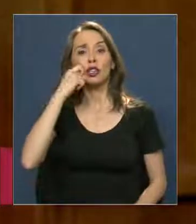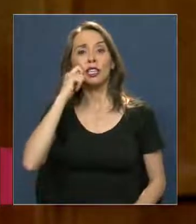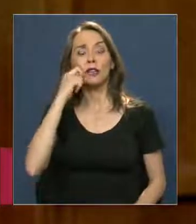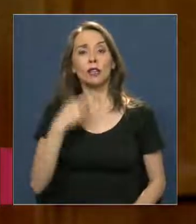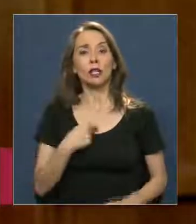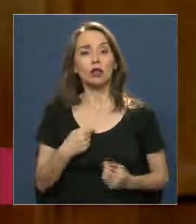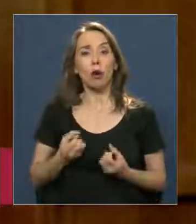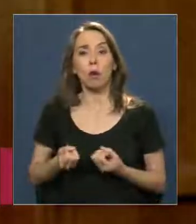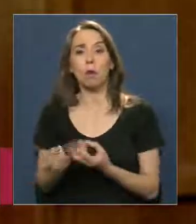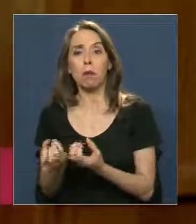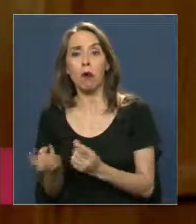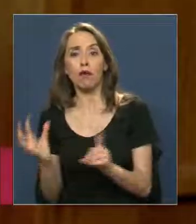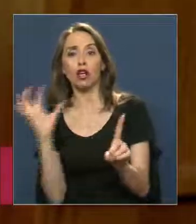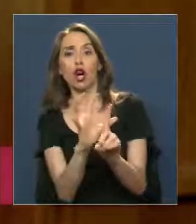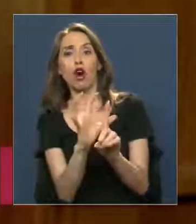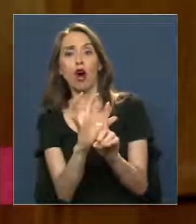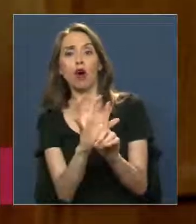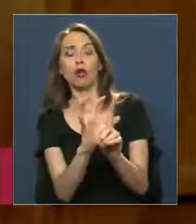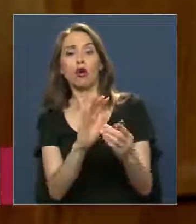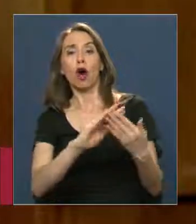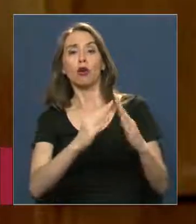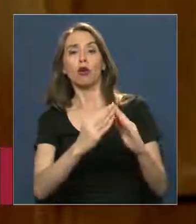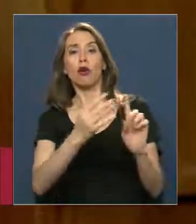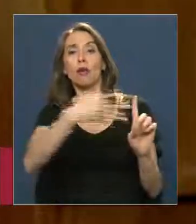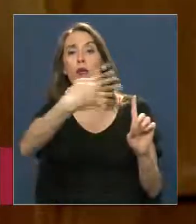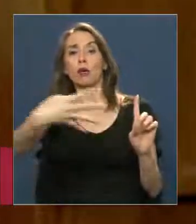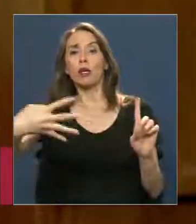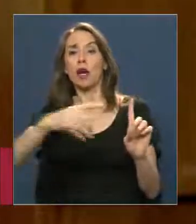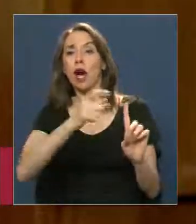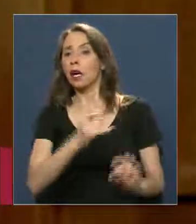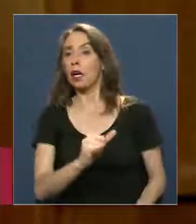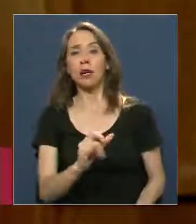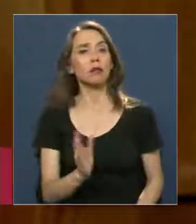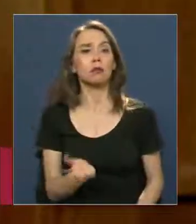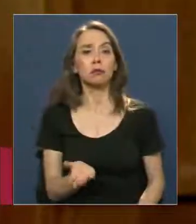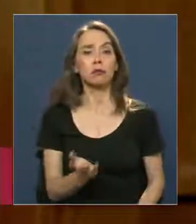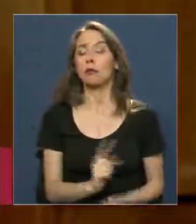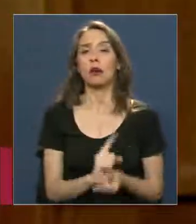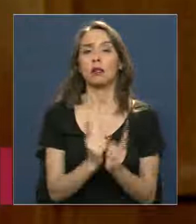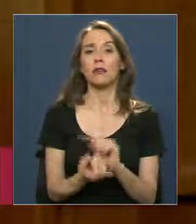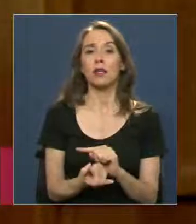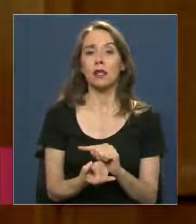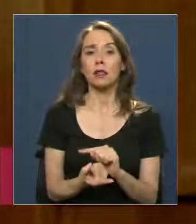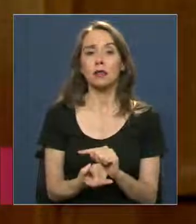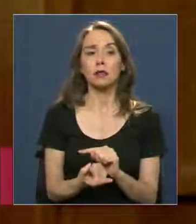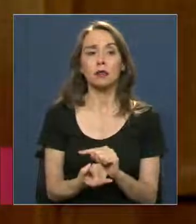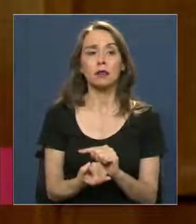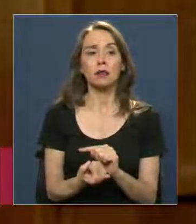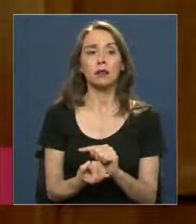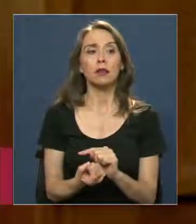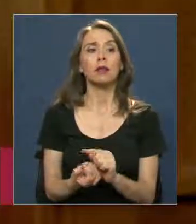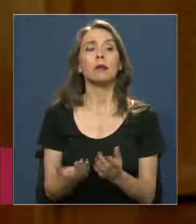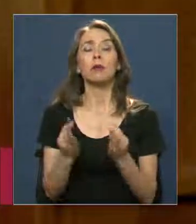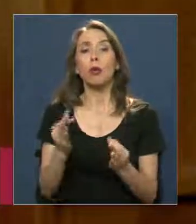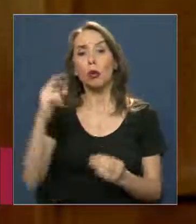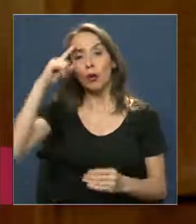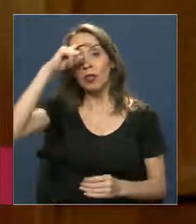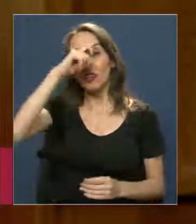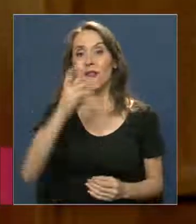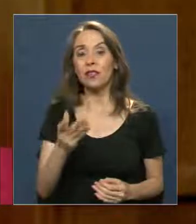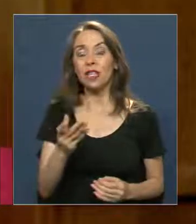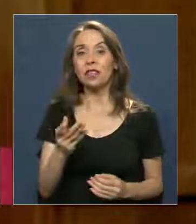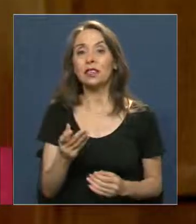una incitadora de odio hacia la comunidad gay. Muy por el contrario. Por eso es que es tan difícil definir